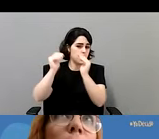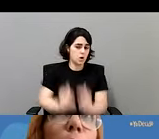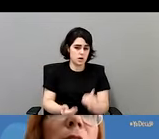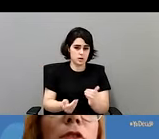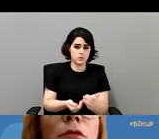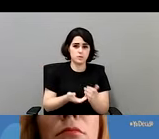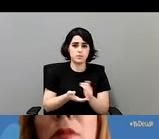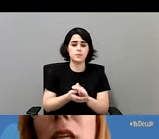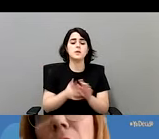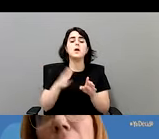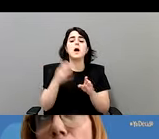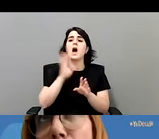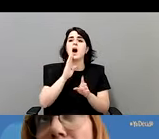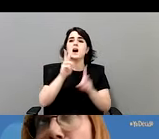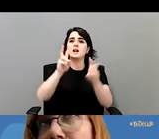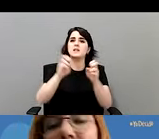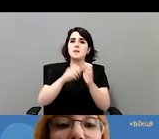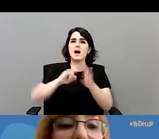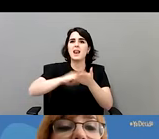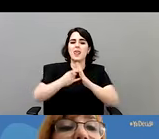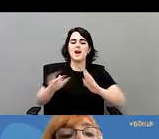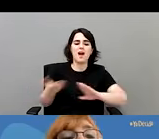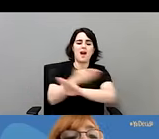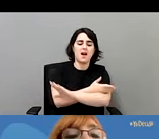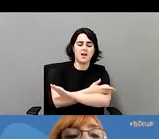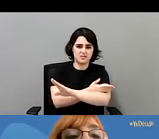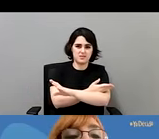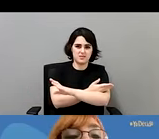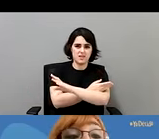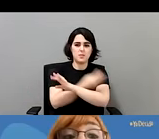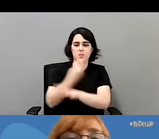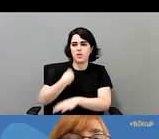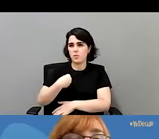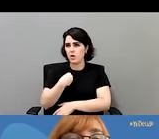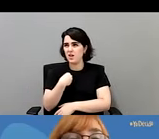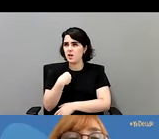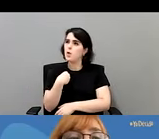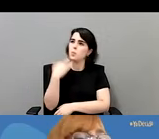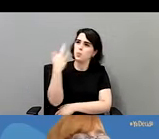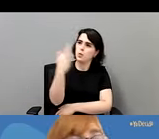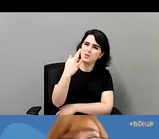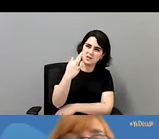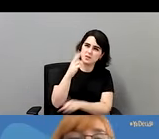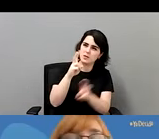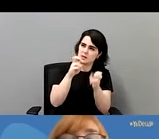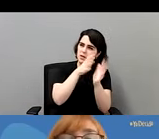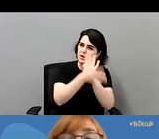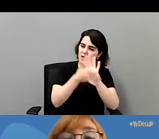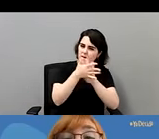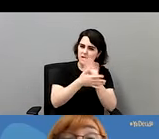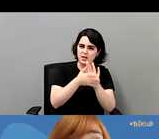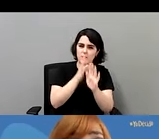había un anteproyecto y a lo largo de la ponencia diré muchas cosas positivas sobre ese anteproyecto porque además las